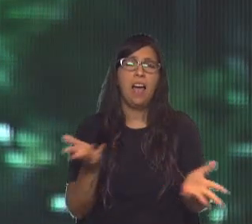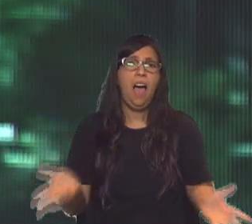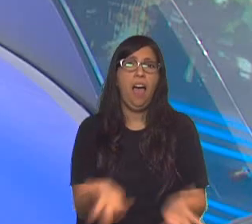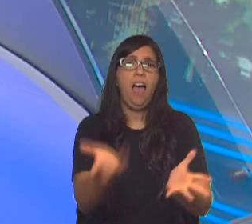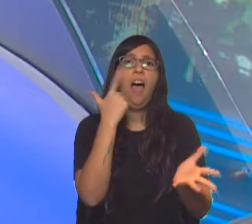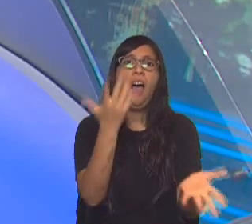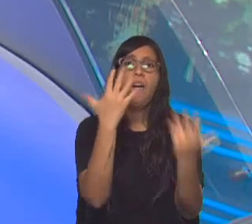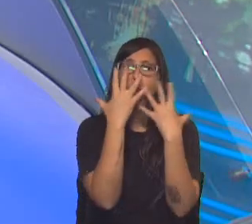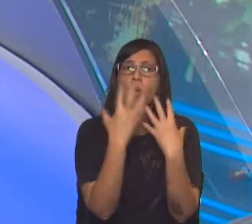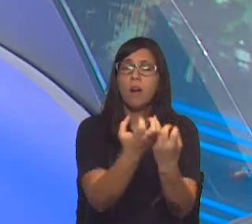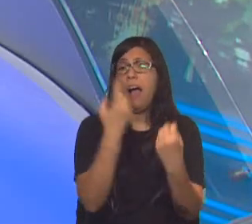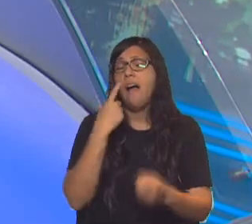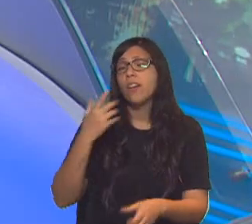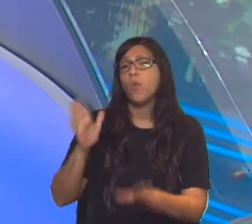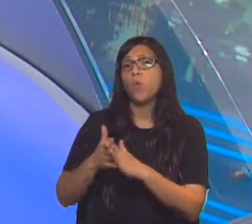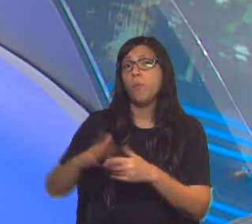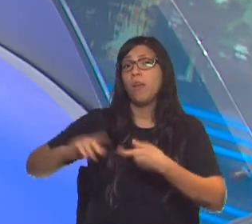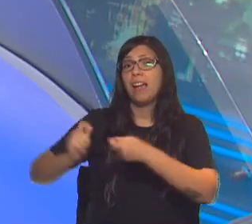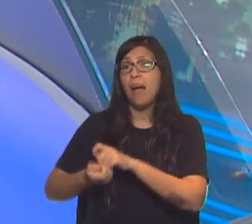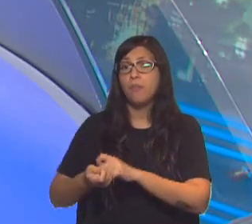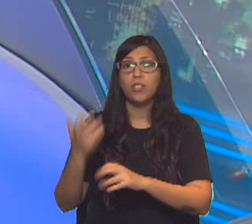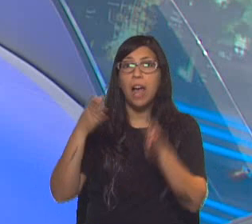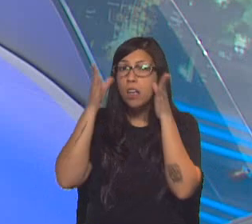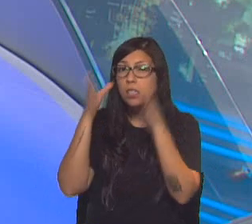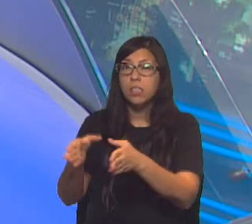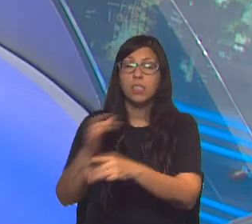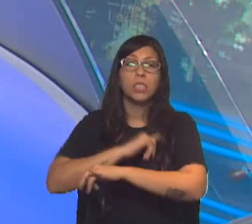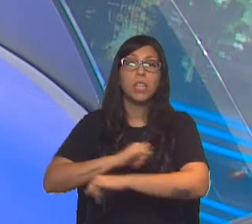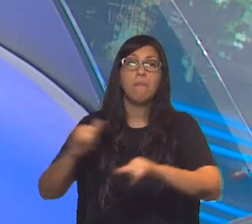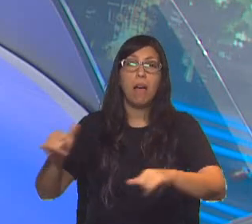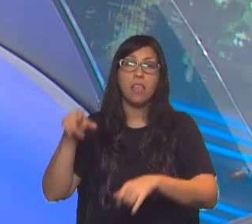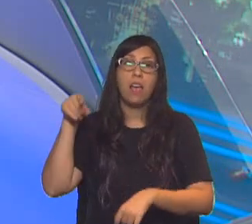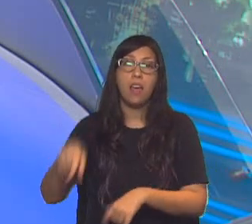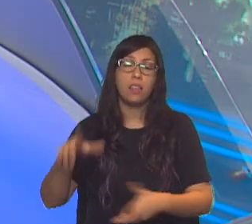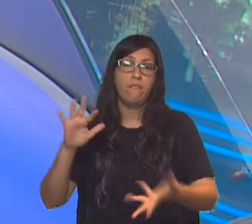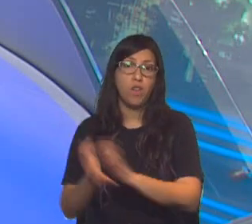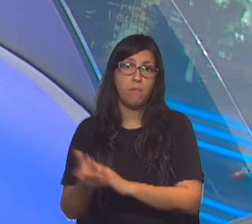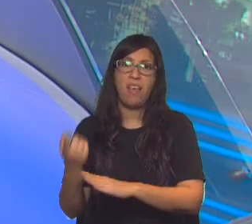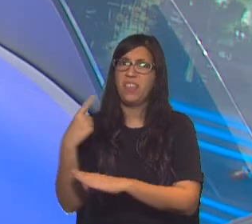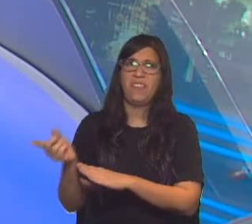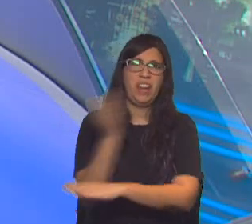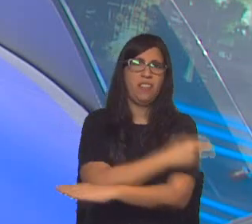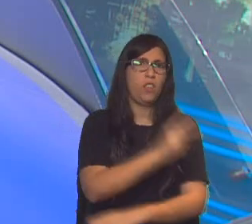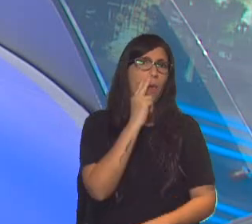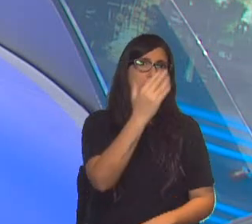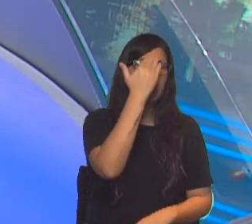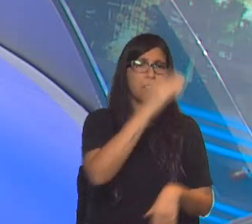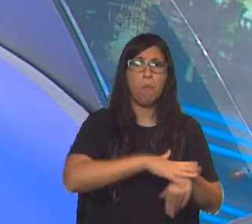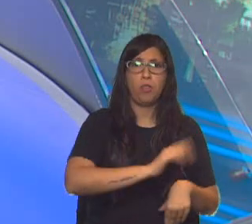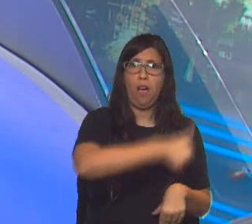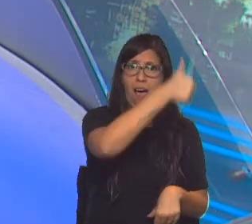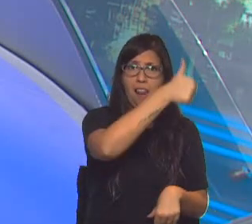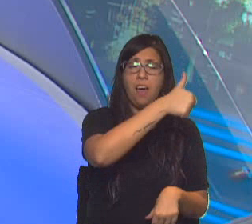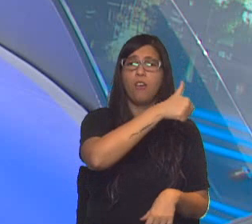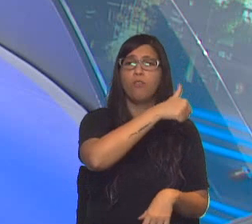termina no pero Juntos por el cambio se engolosinar A diferencia de lo que había hecho en en la del 2015 cuando cuando ganaron